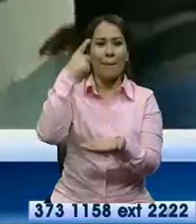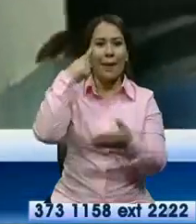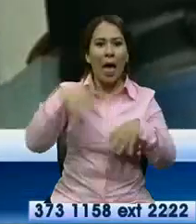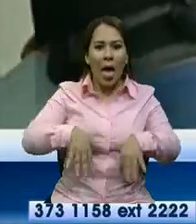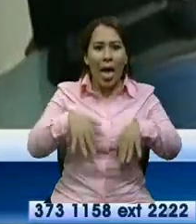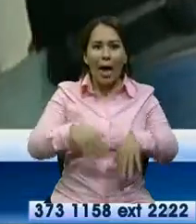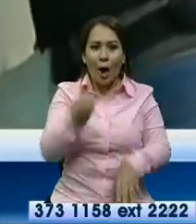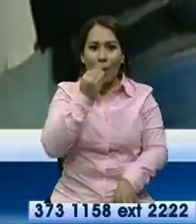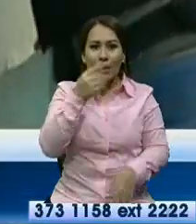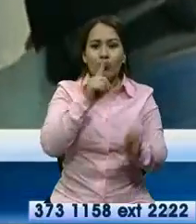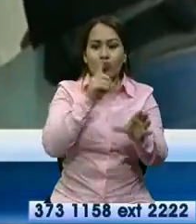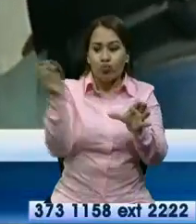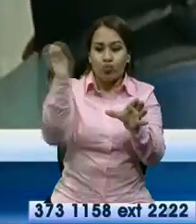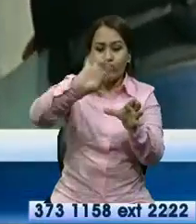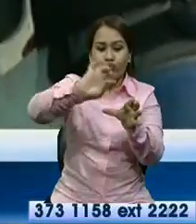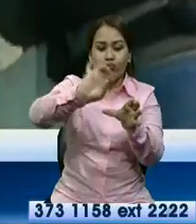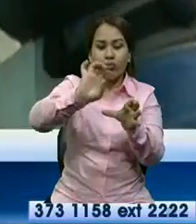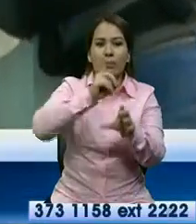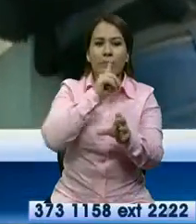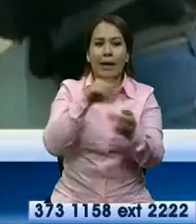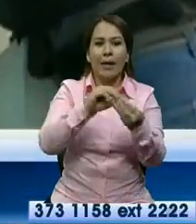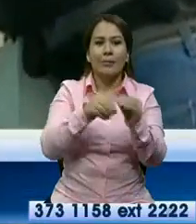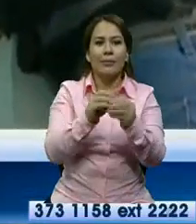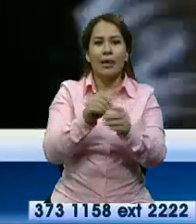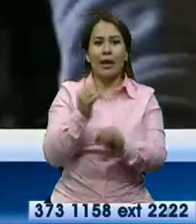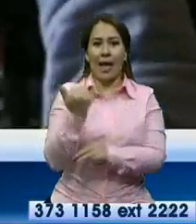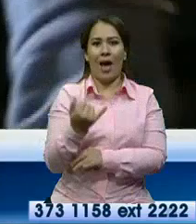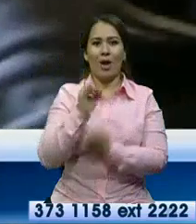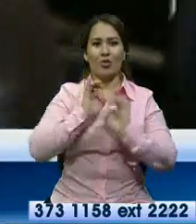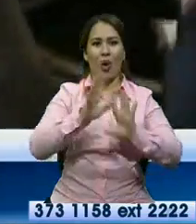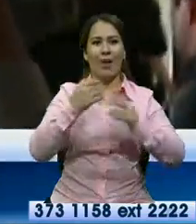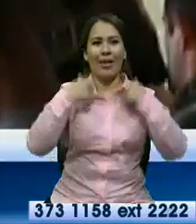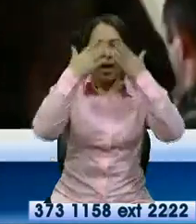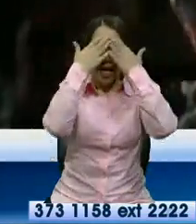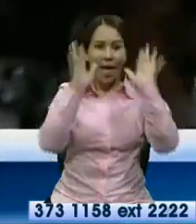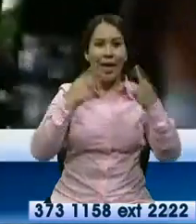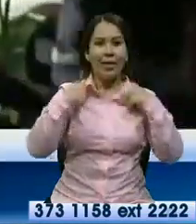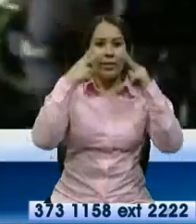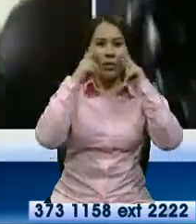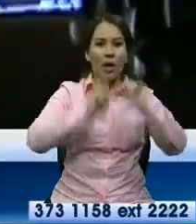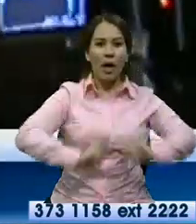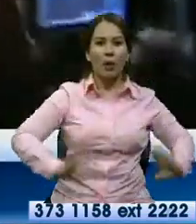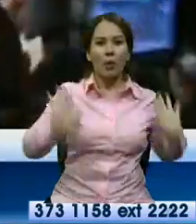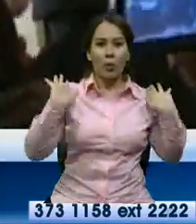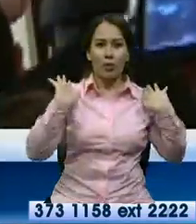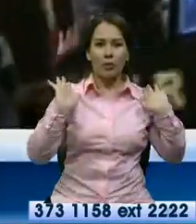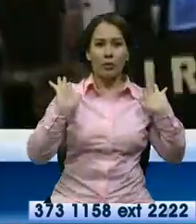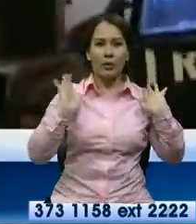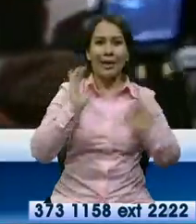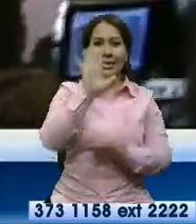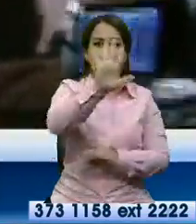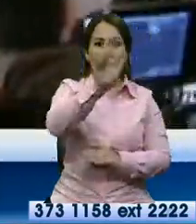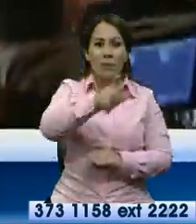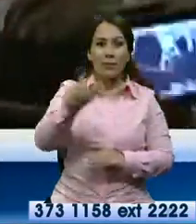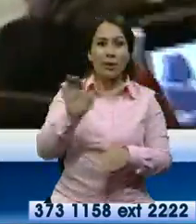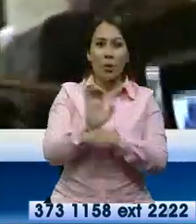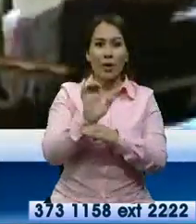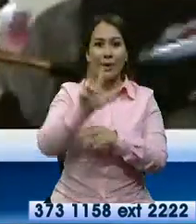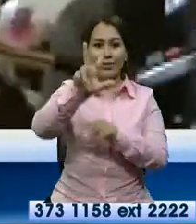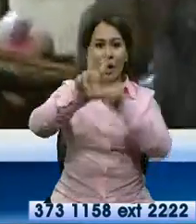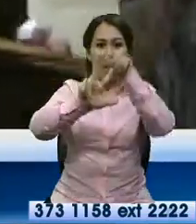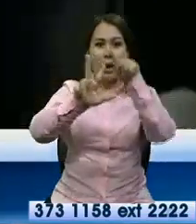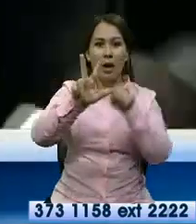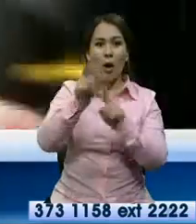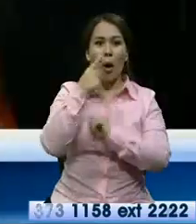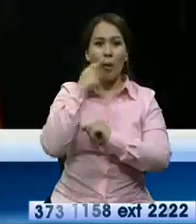perros, pero los seguimientos permitieron poner al descubierto el modus operandi de la supuesta organización, integrada por 5 ecuatorianos, 3 hombres y